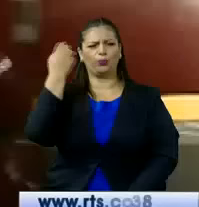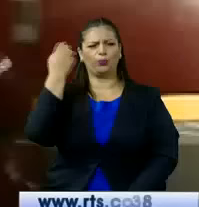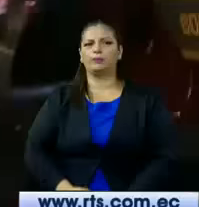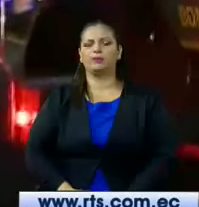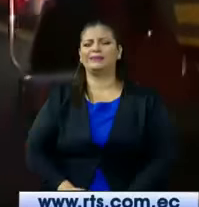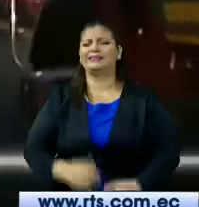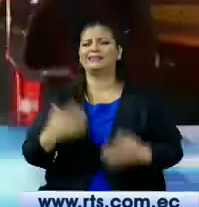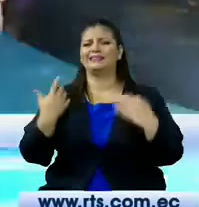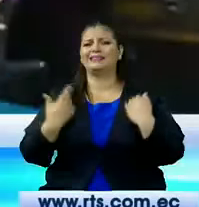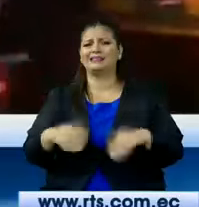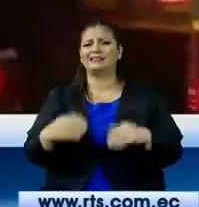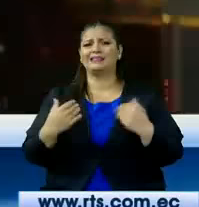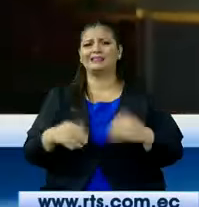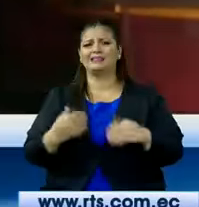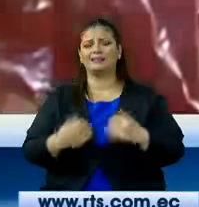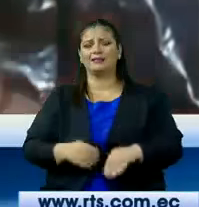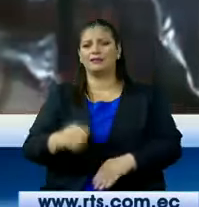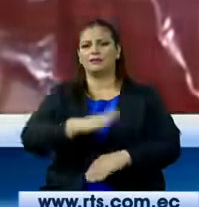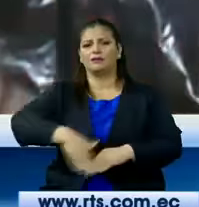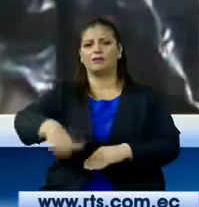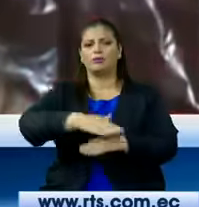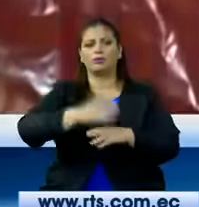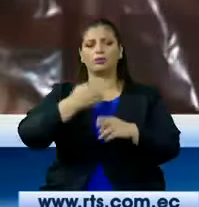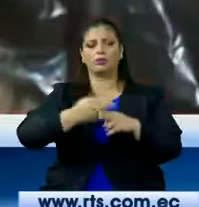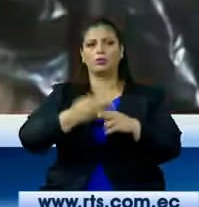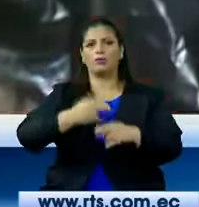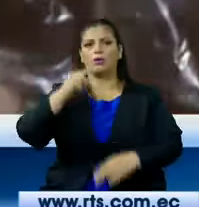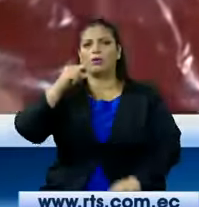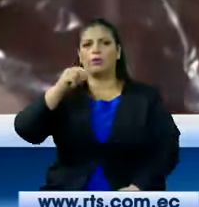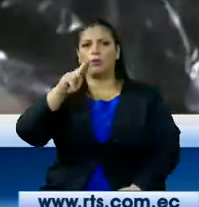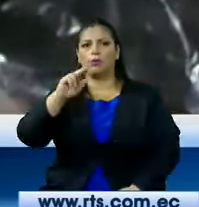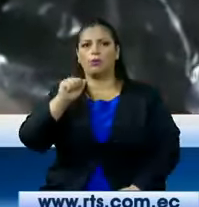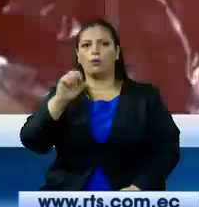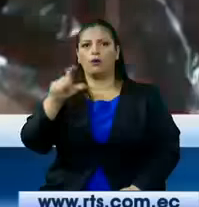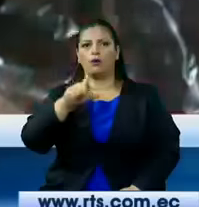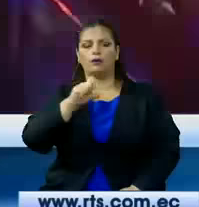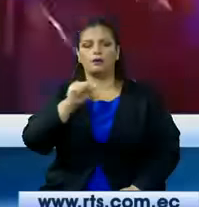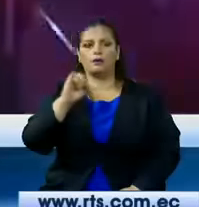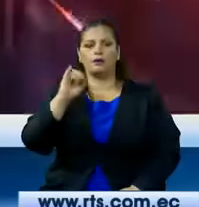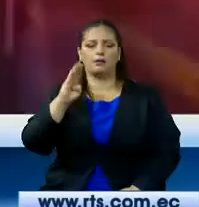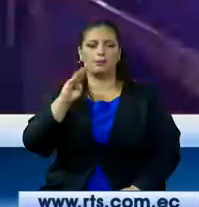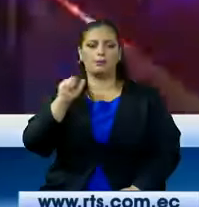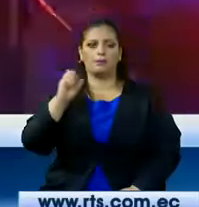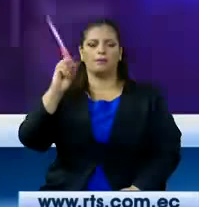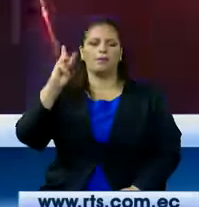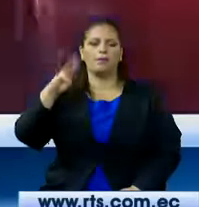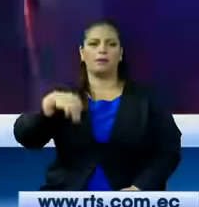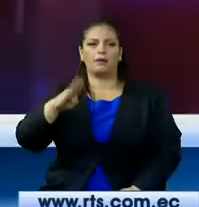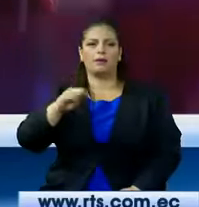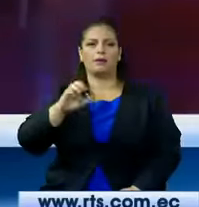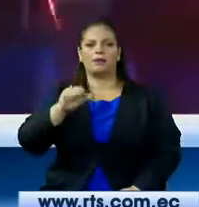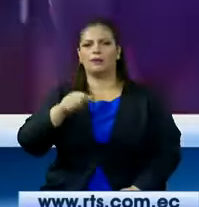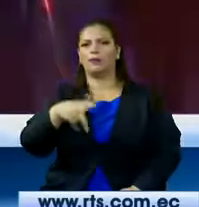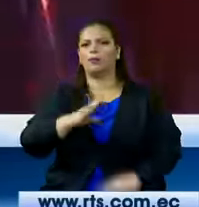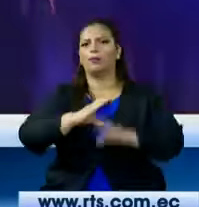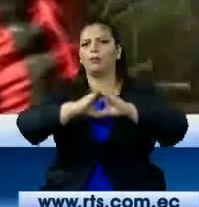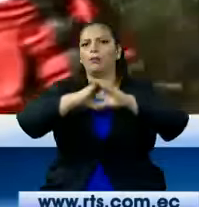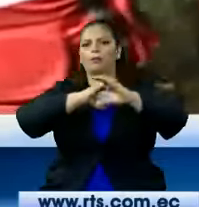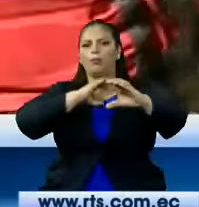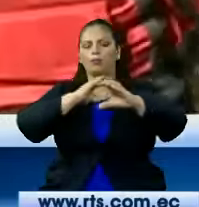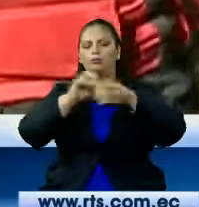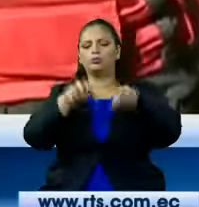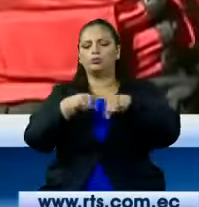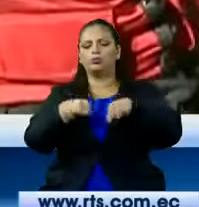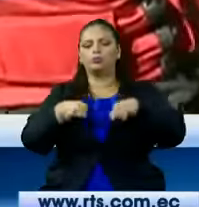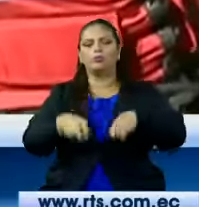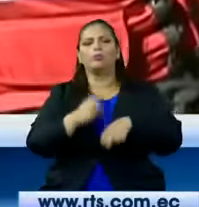El accidente de tránsito que engluta a varias familias ecuatorianas ocurrió sobre la Panamericana Norte. El bus interprovincial en el que viajaban